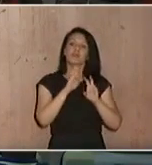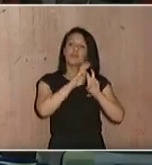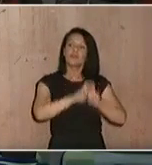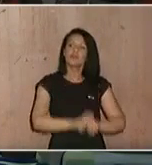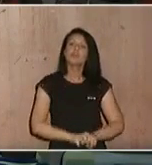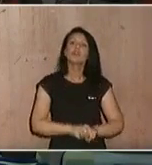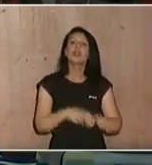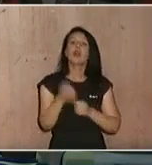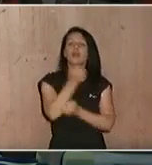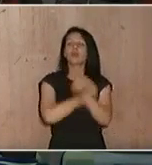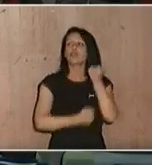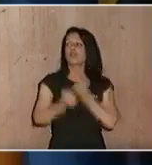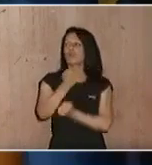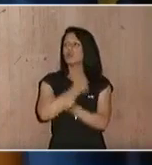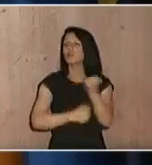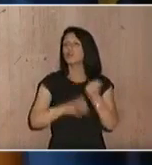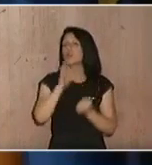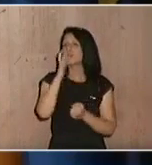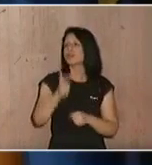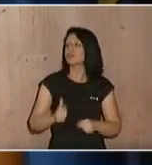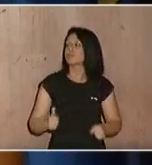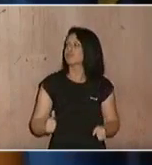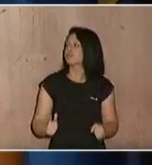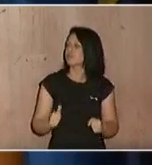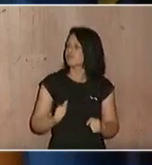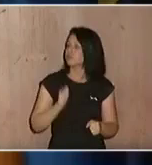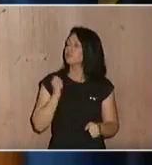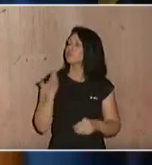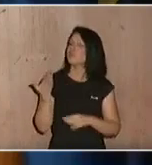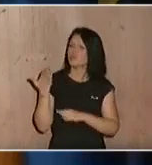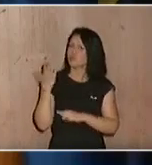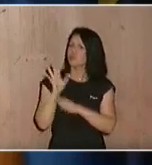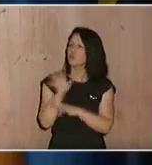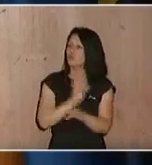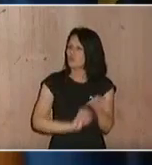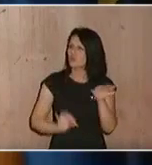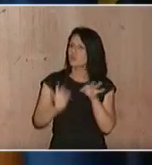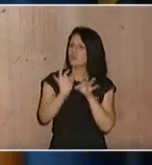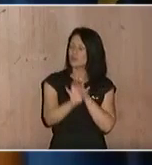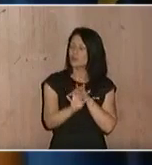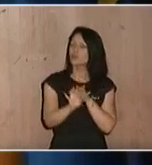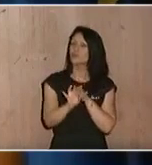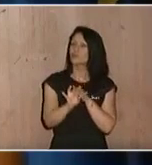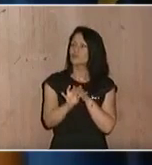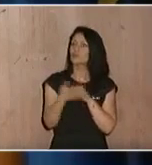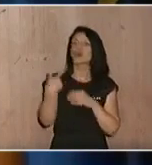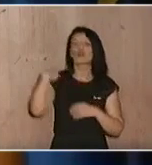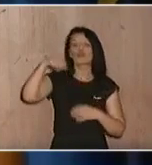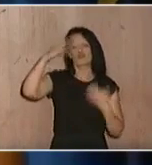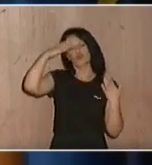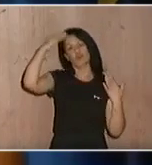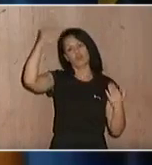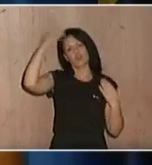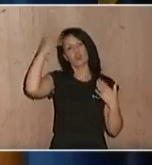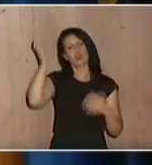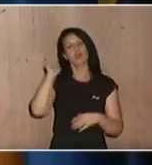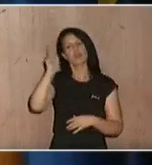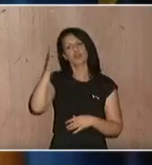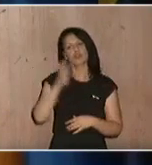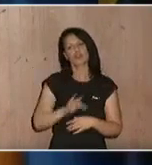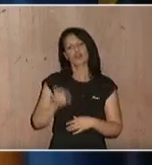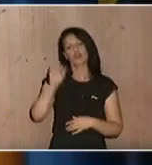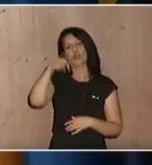Análisis Económico por la oportunidad de la propuesta de investir como doctor honoris causa al profesor